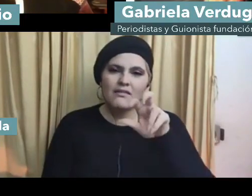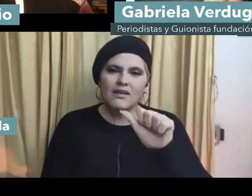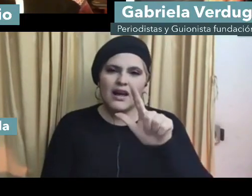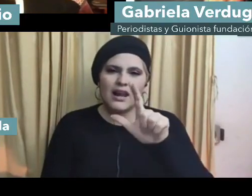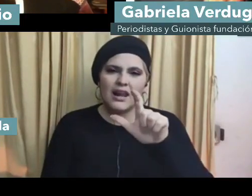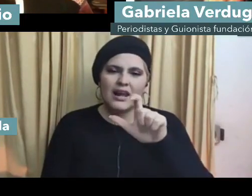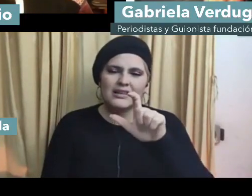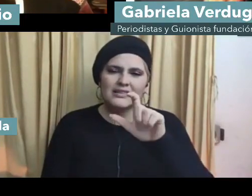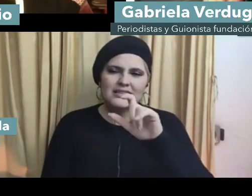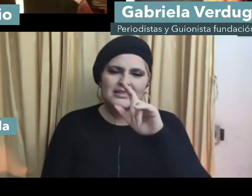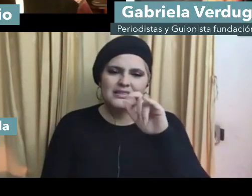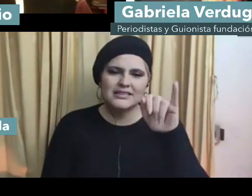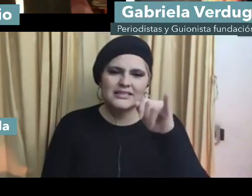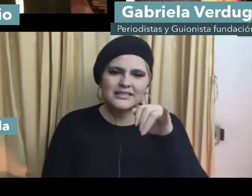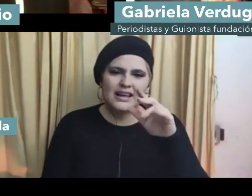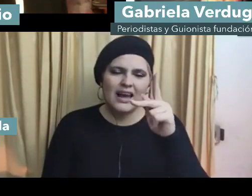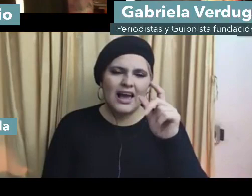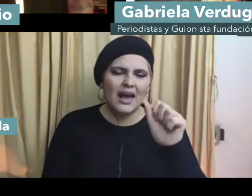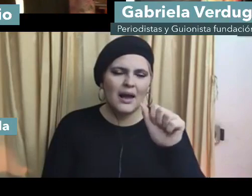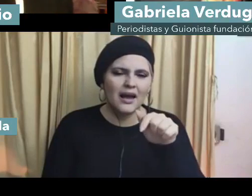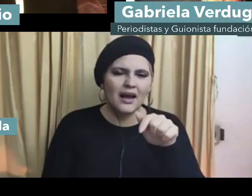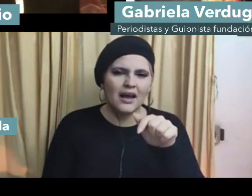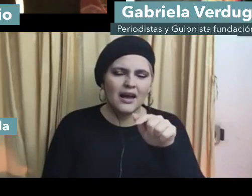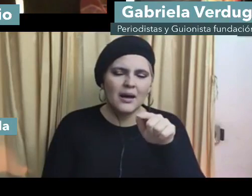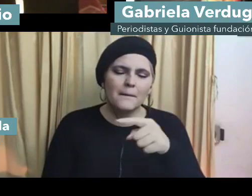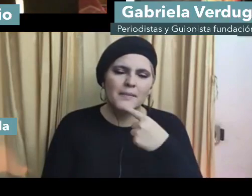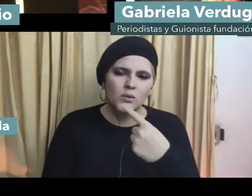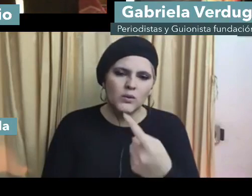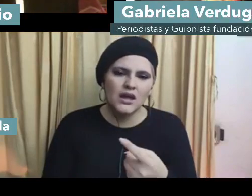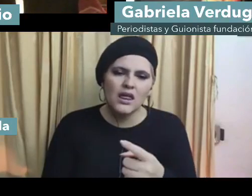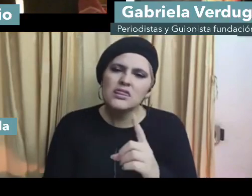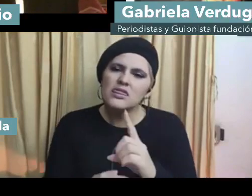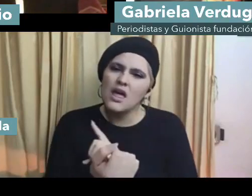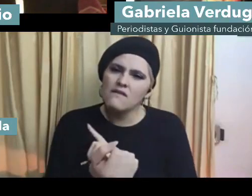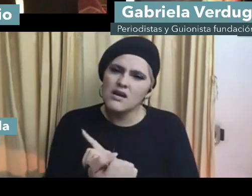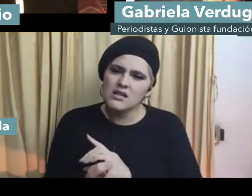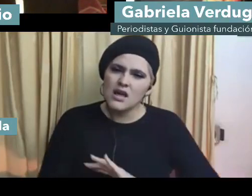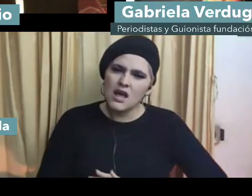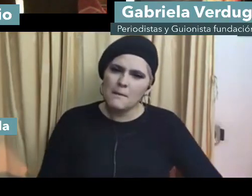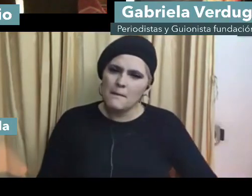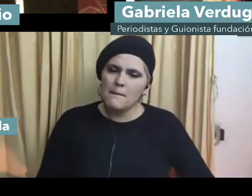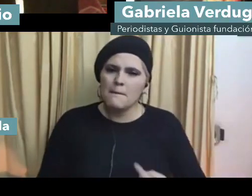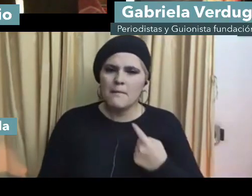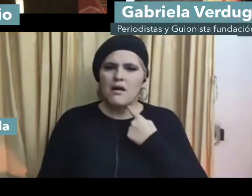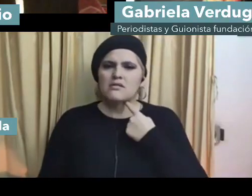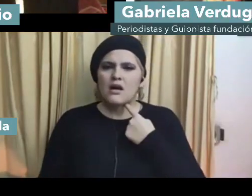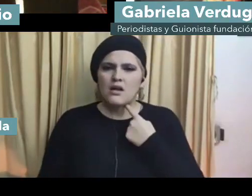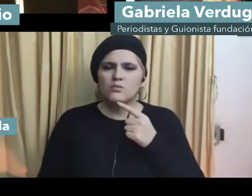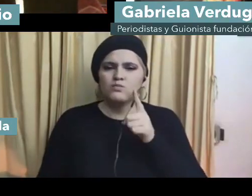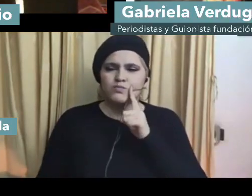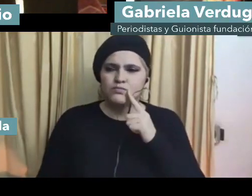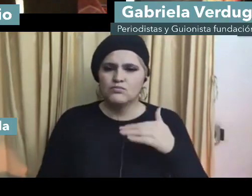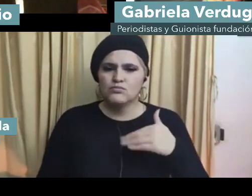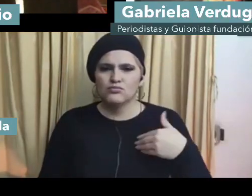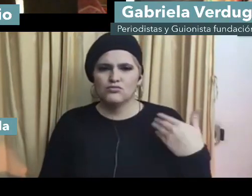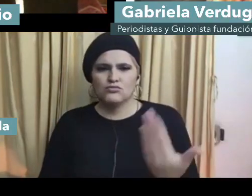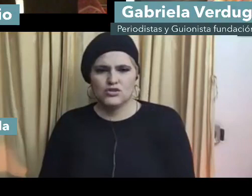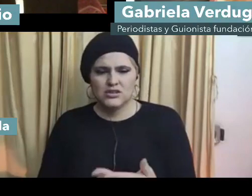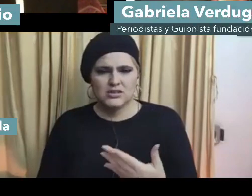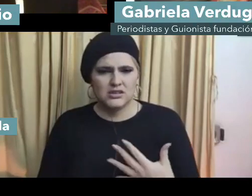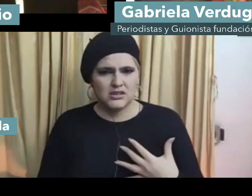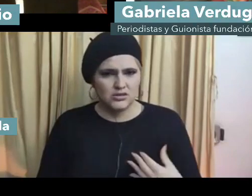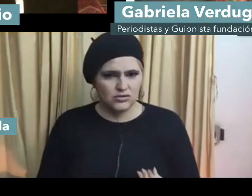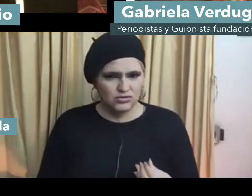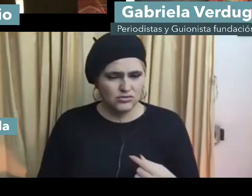marcada. Valesca Jaure pregunta si la diabetes gestacional tiene alguna incidencia. Hay Si es estudios, un factor